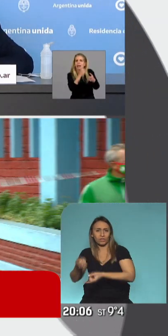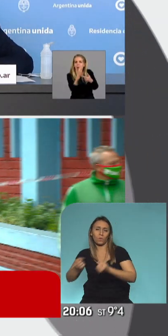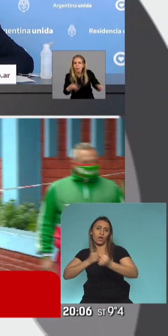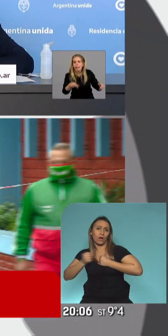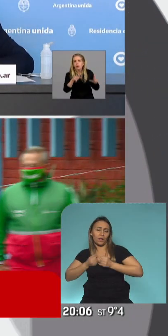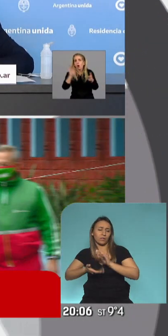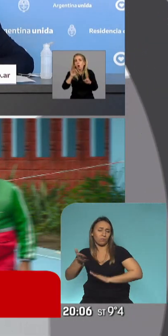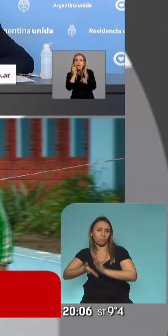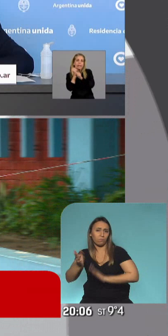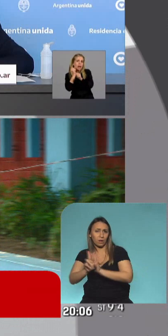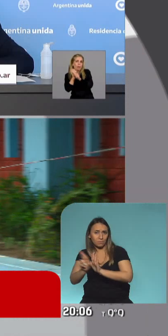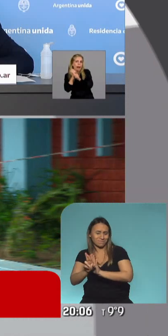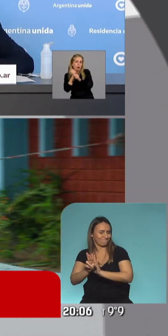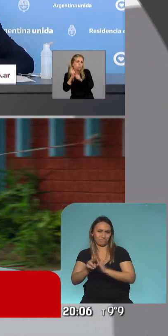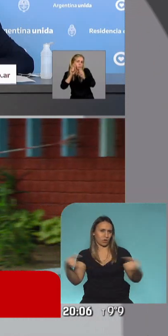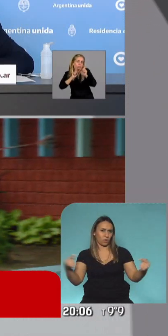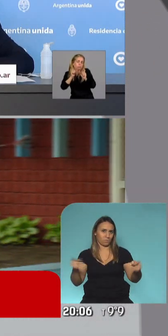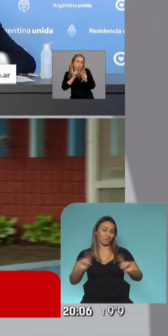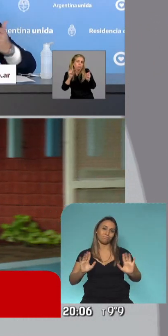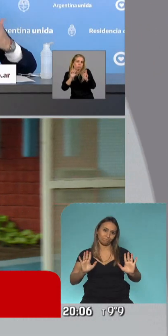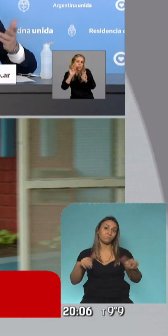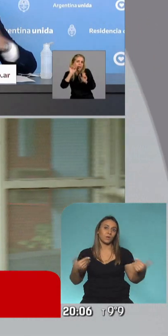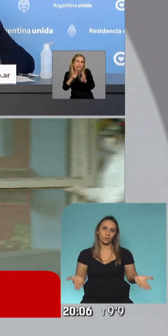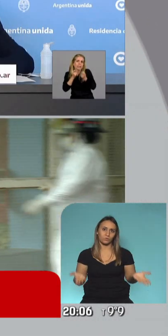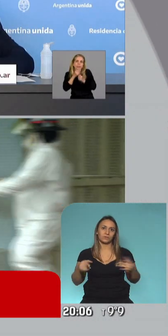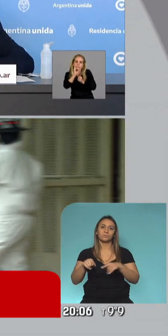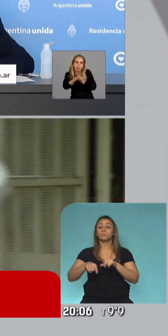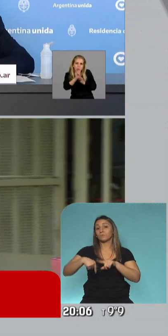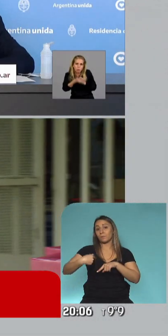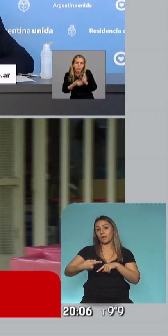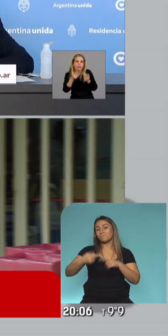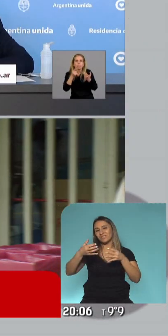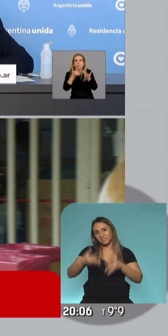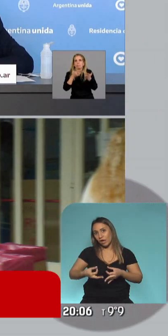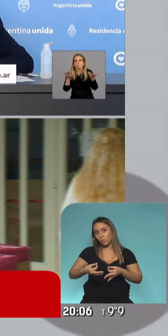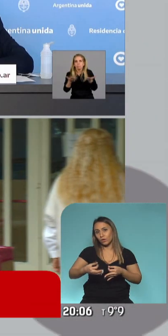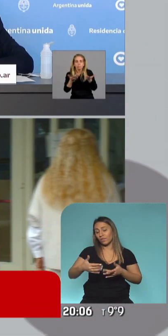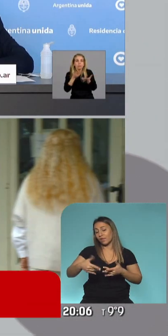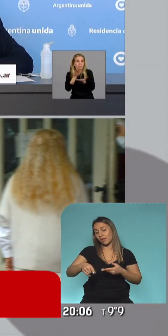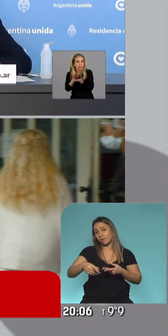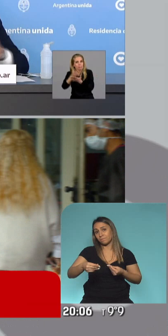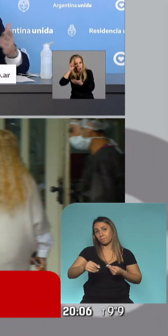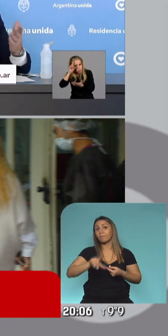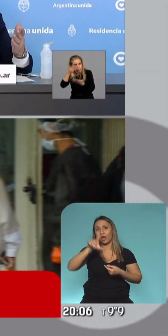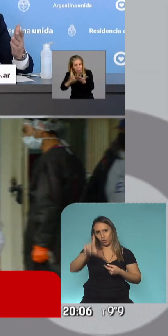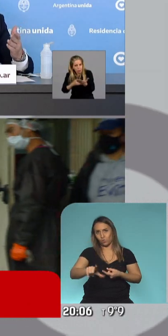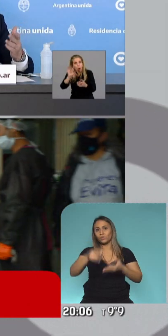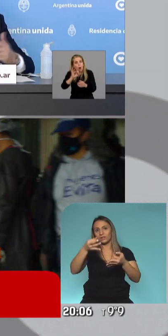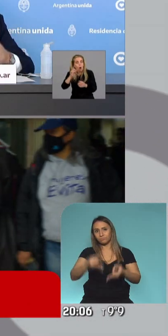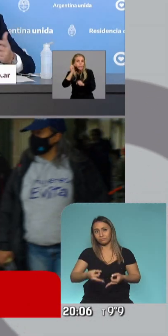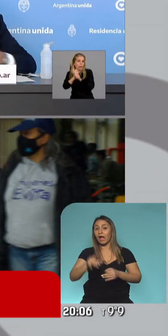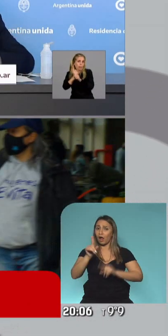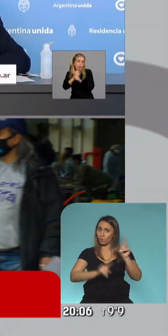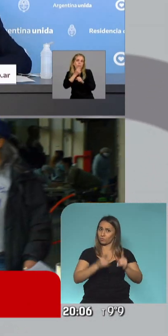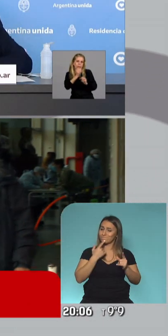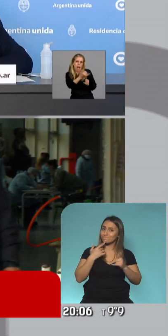las salidas deportivas de los runners. Entonces, a partir seguramente del lunes, algunos dicen